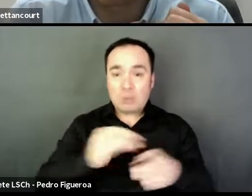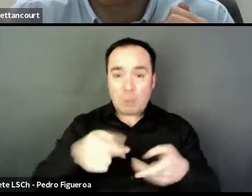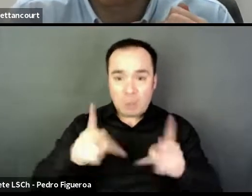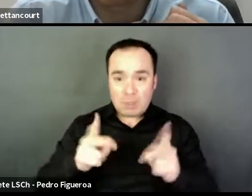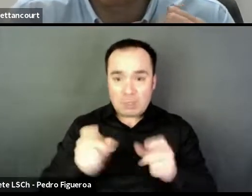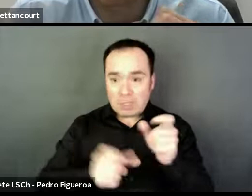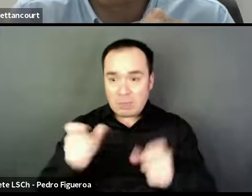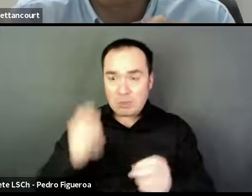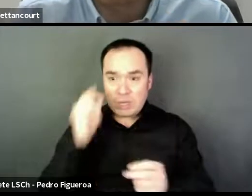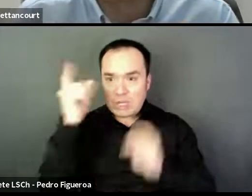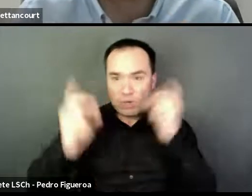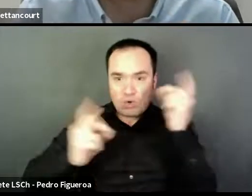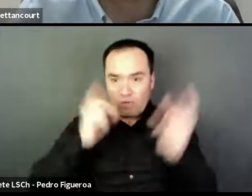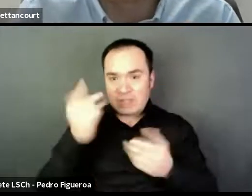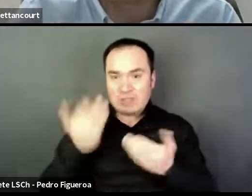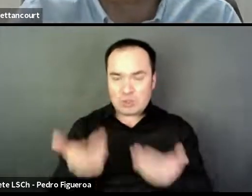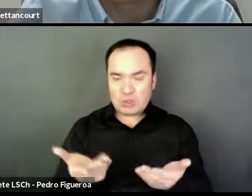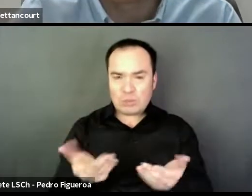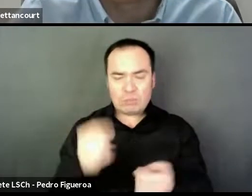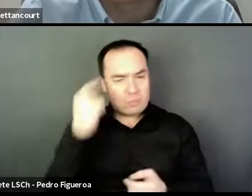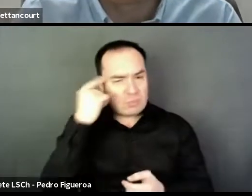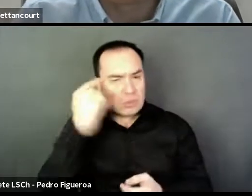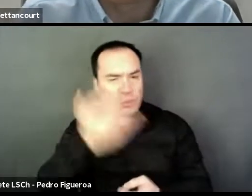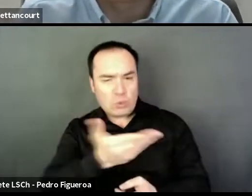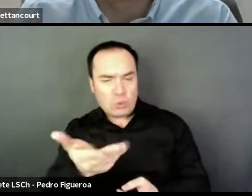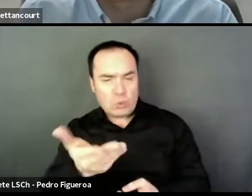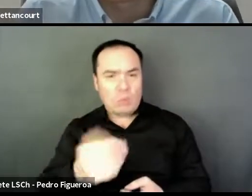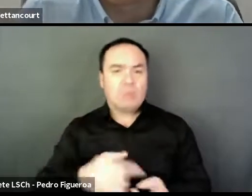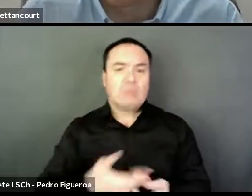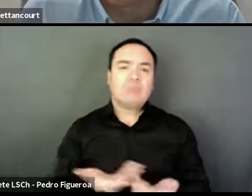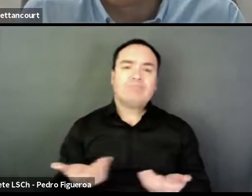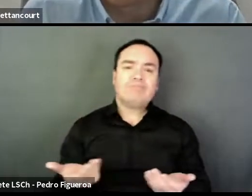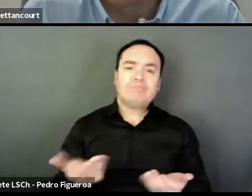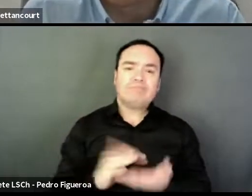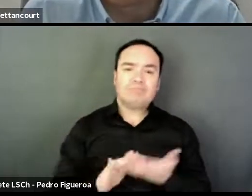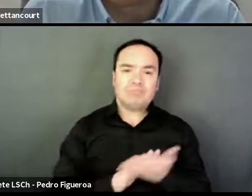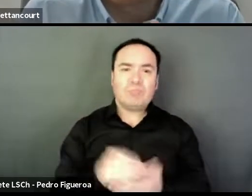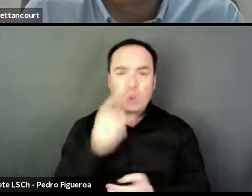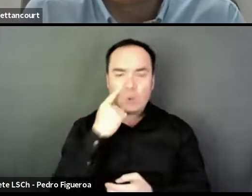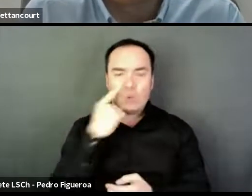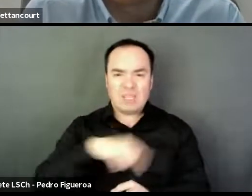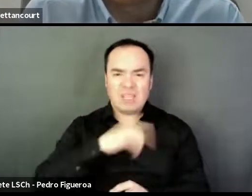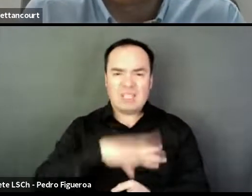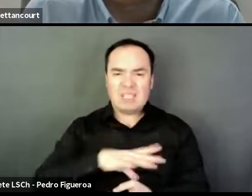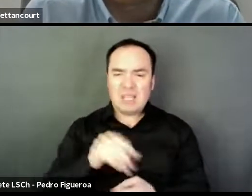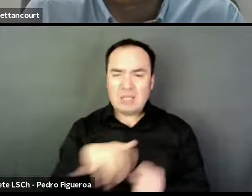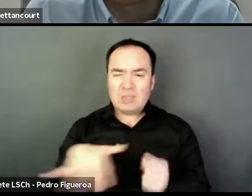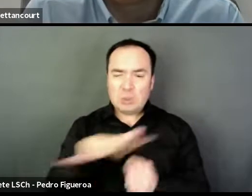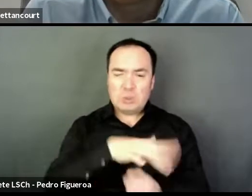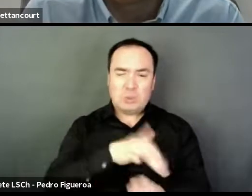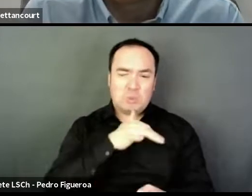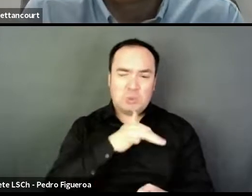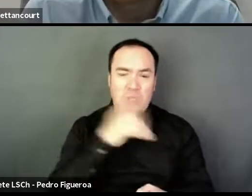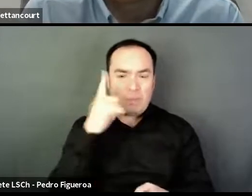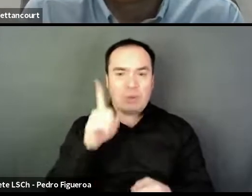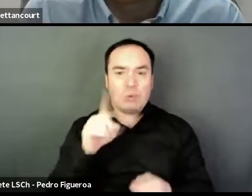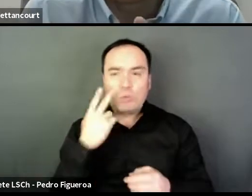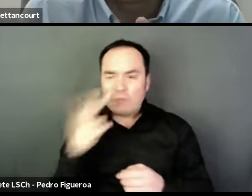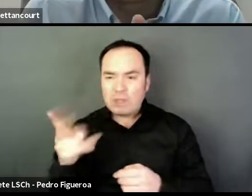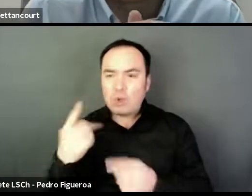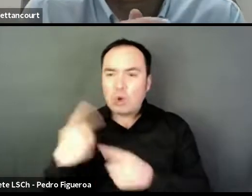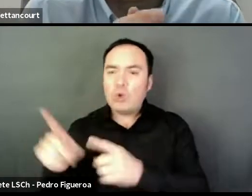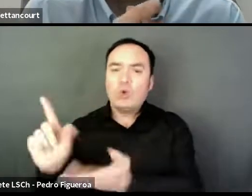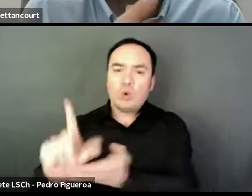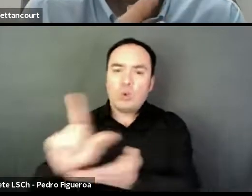que recomendarías tú para chile no sé si conoce es este caso en particular pero vos que has visto en otros lugares para poder lidiar con esta